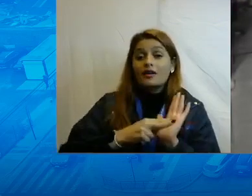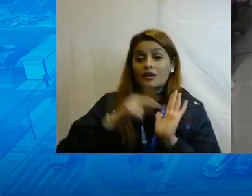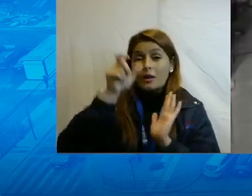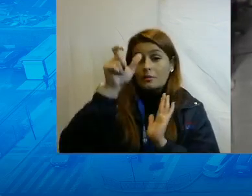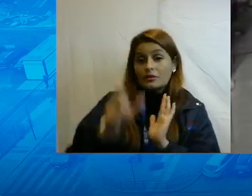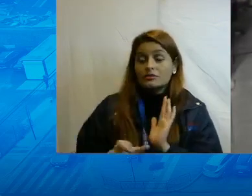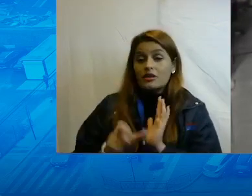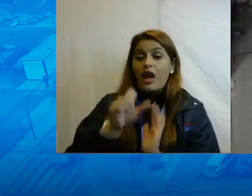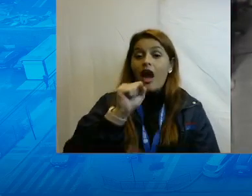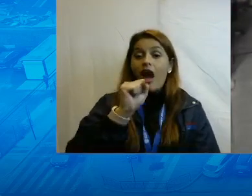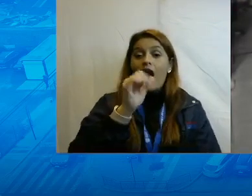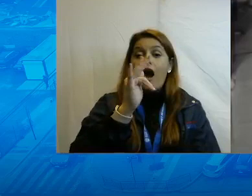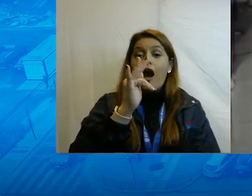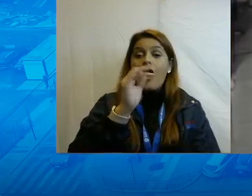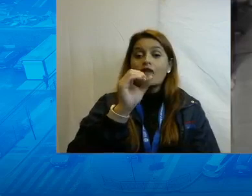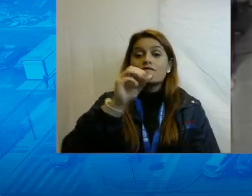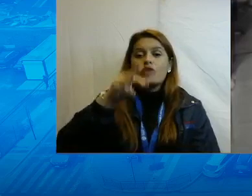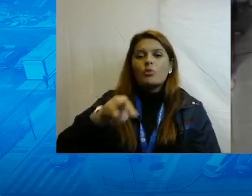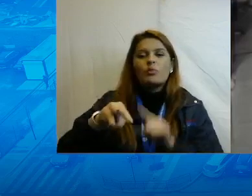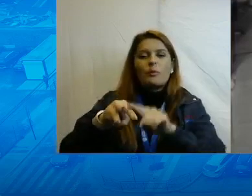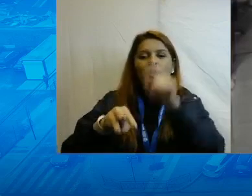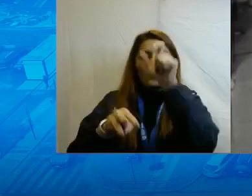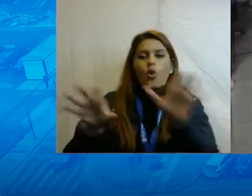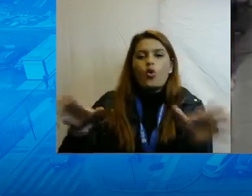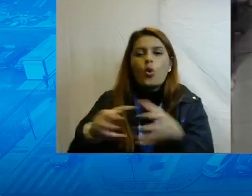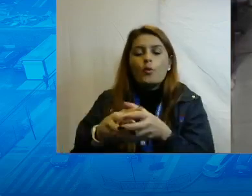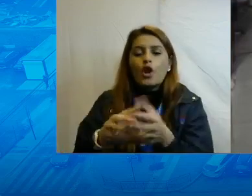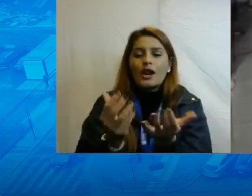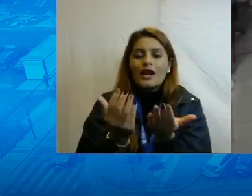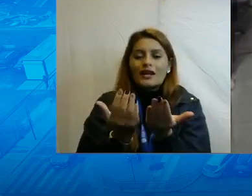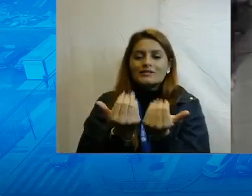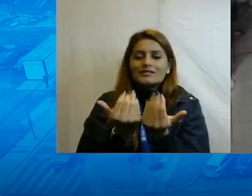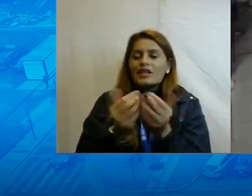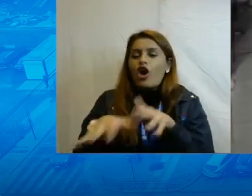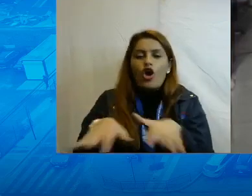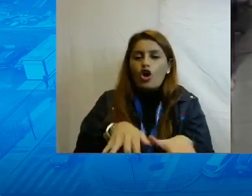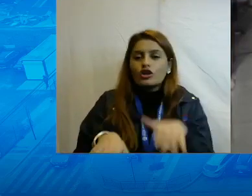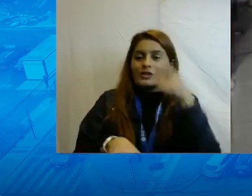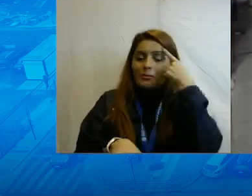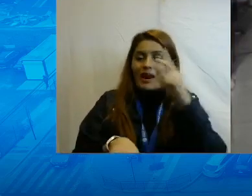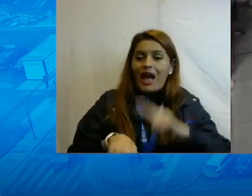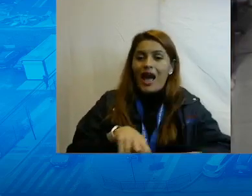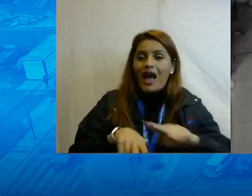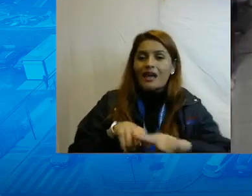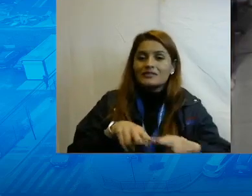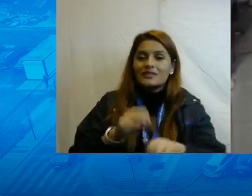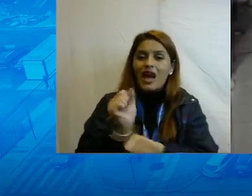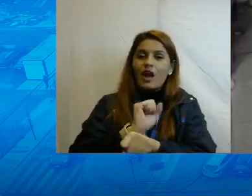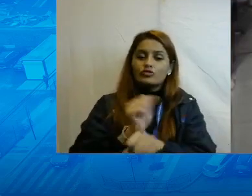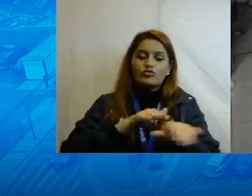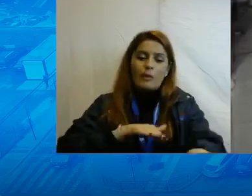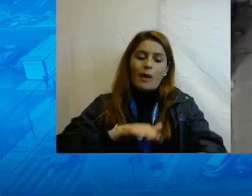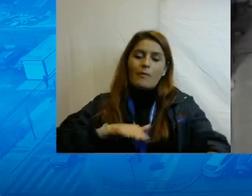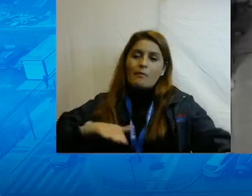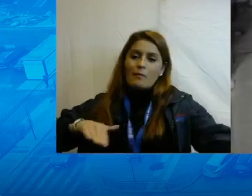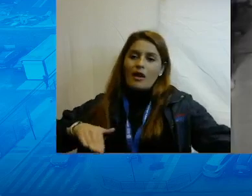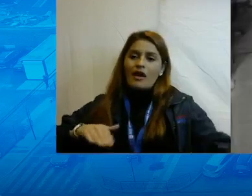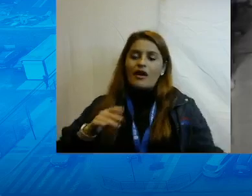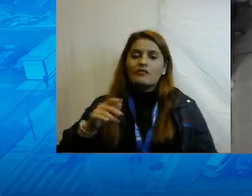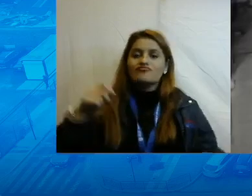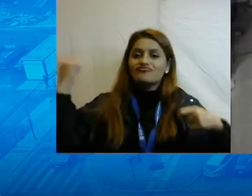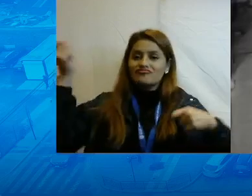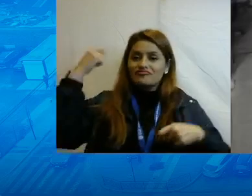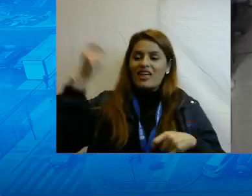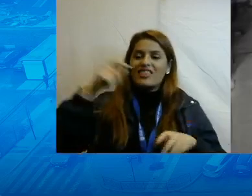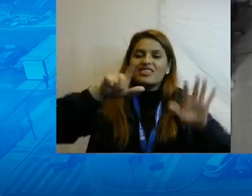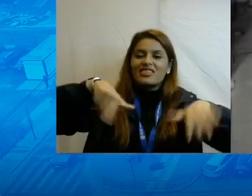AFOM, ellos están solicitando algunas cosas para realizar la caravana folclórica el 27 de mayo. Los requisitos se